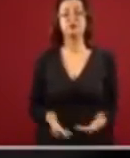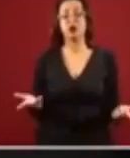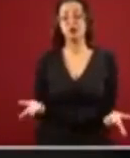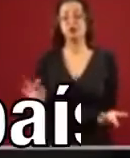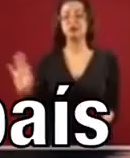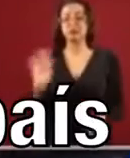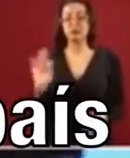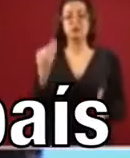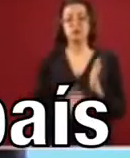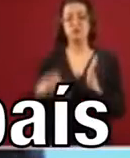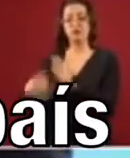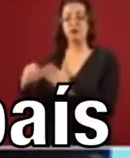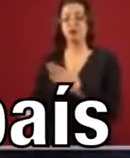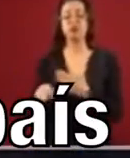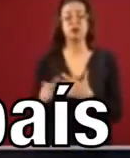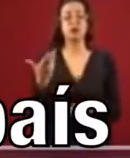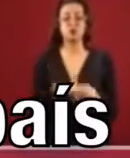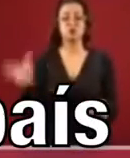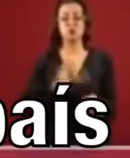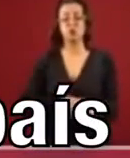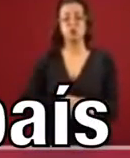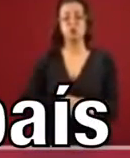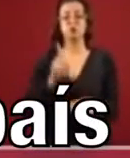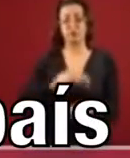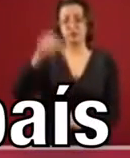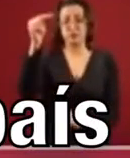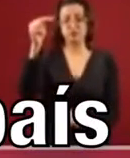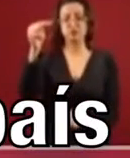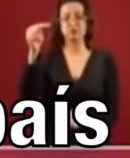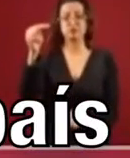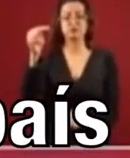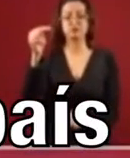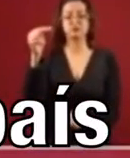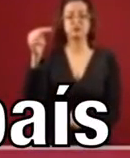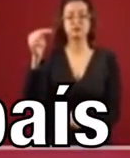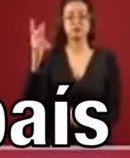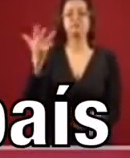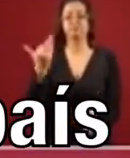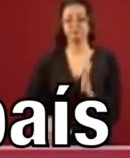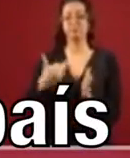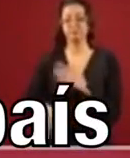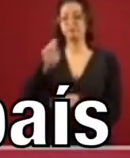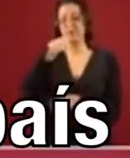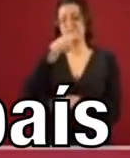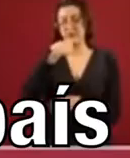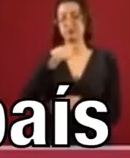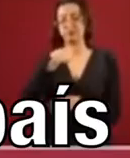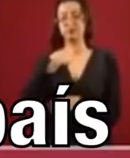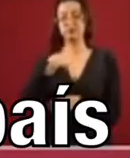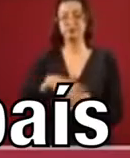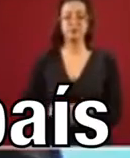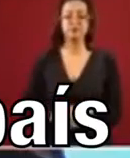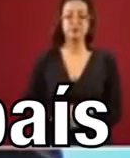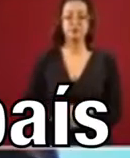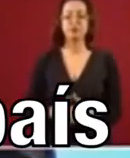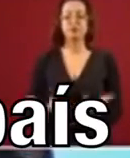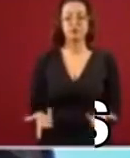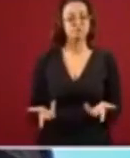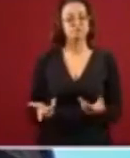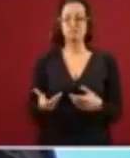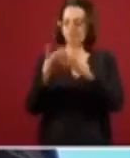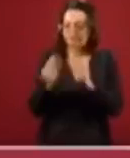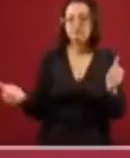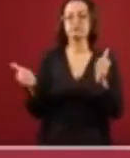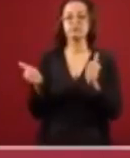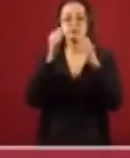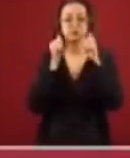déficit en hospitales en el norte y nos faltan medicamentos. Estamos atendiendo de